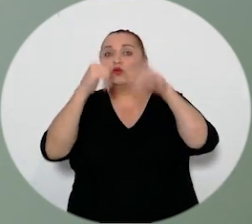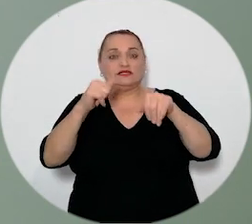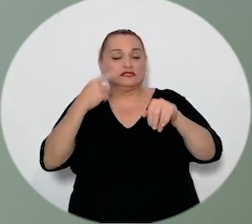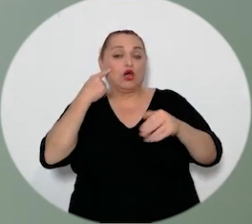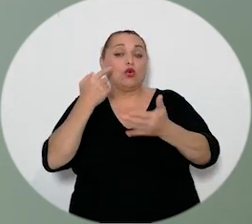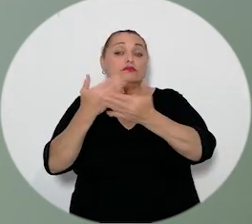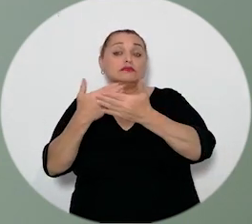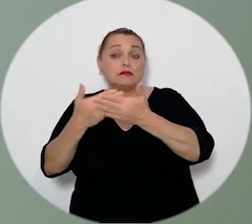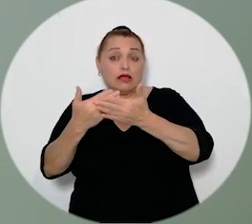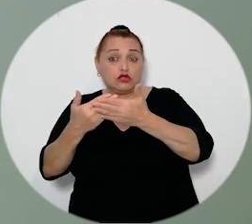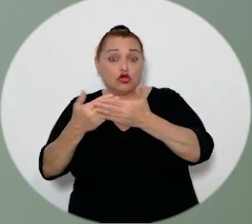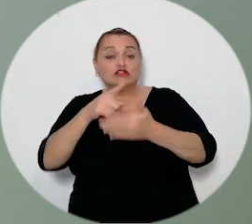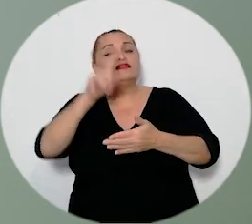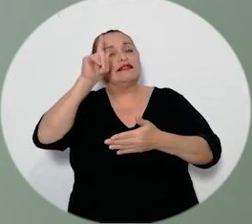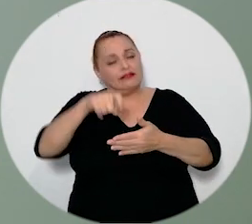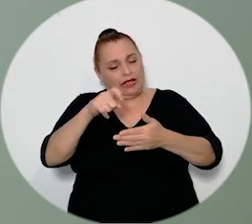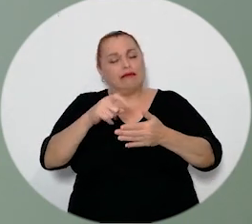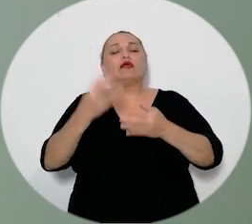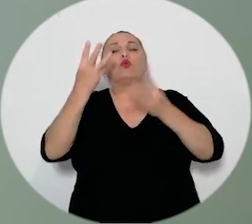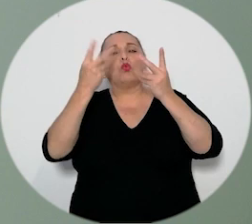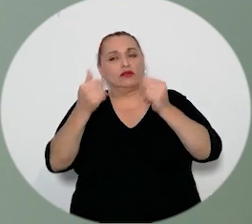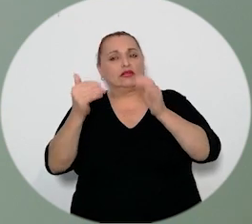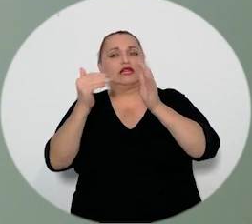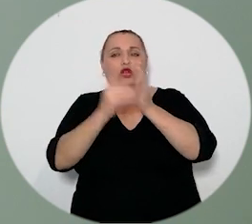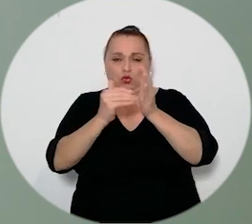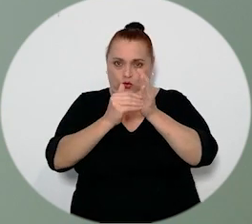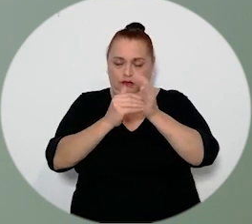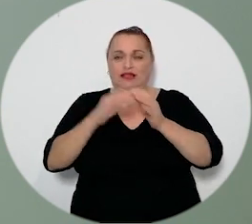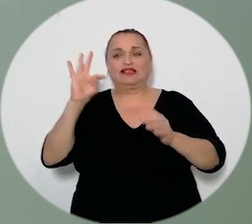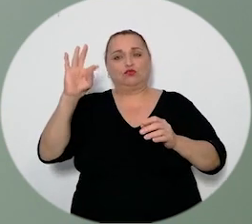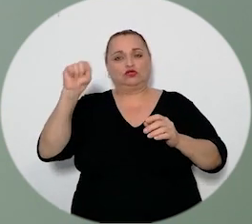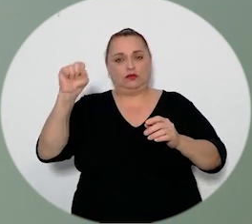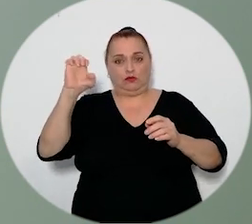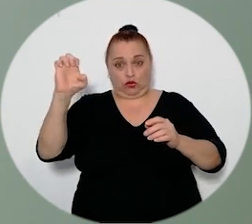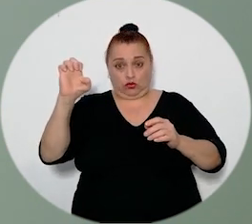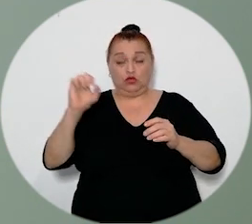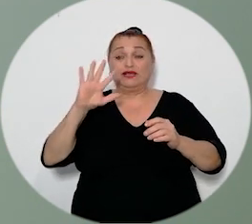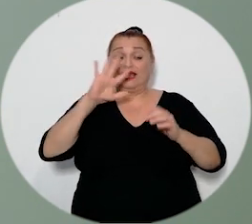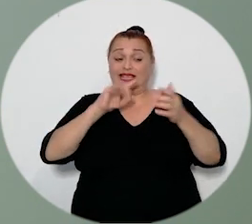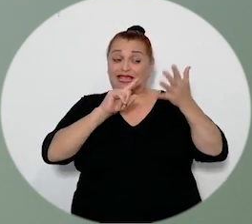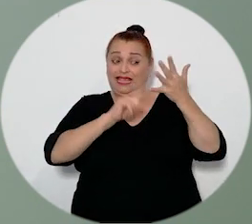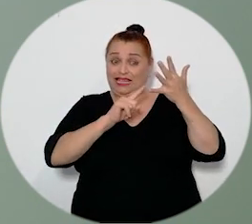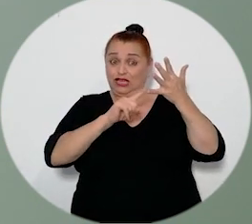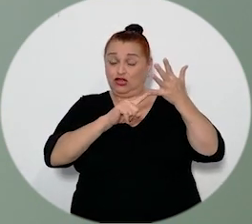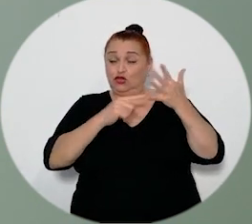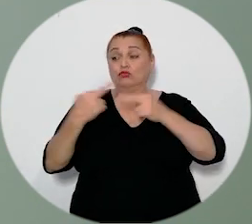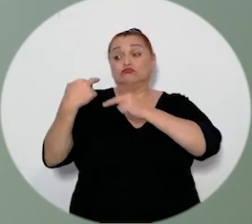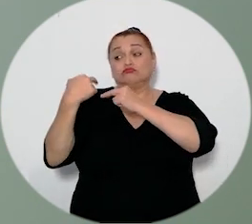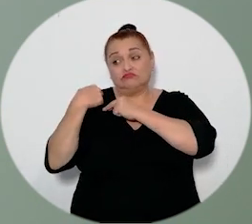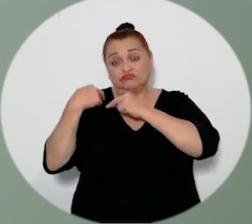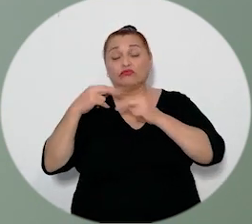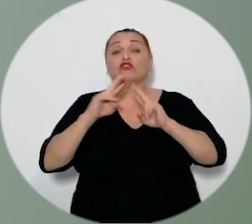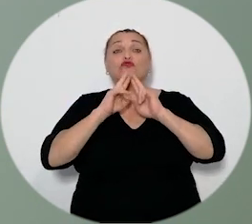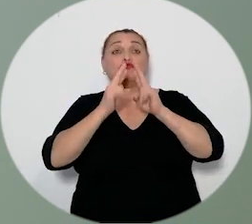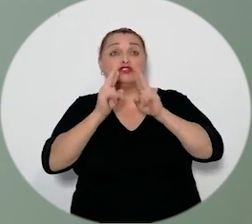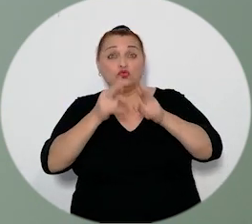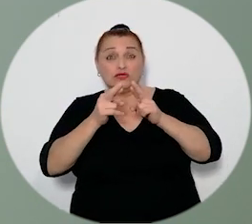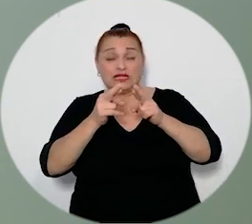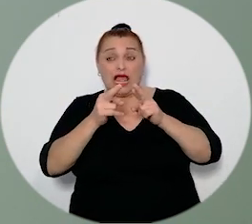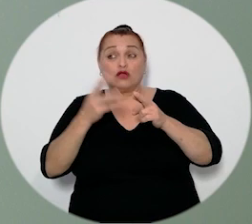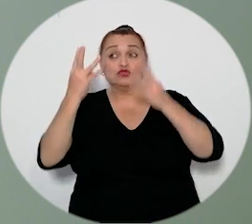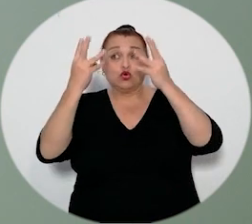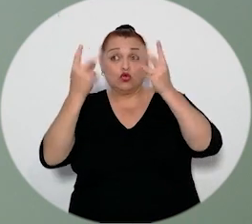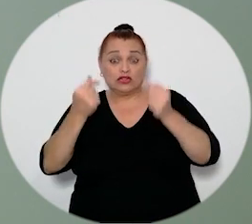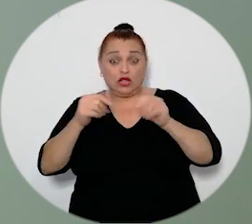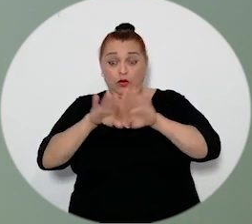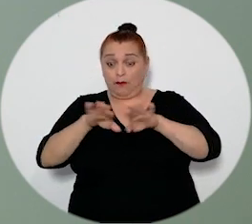en él observaciones que hagan meritorio el escrutinio del TSE. Y quinto, procede un nuevo escrutinio a cargo del órgano electoral cuando los resultados del escrutinio